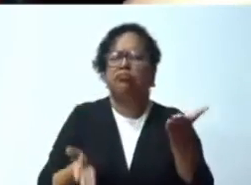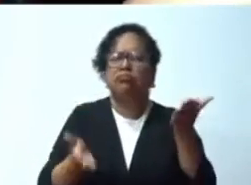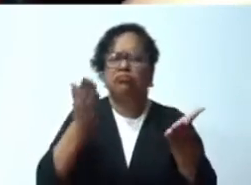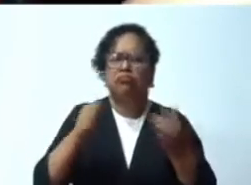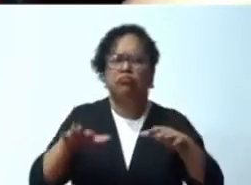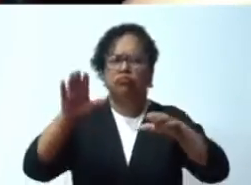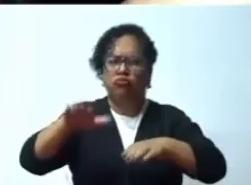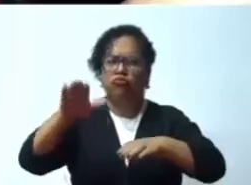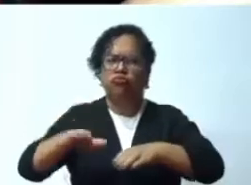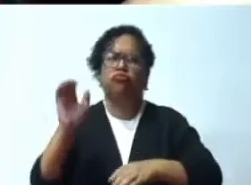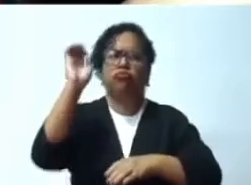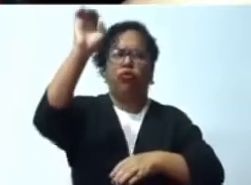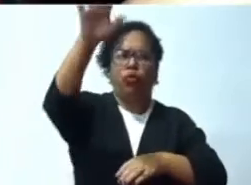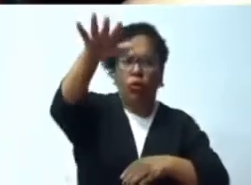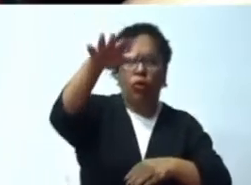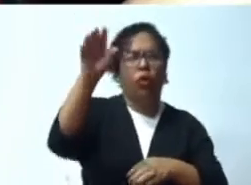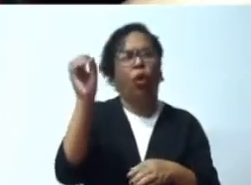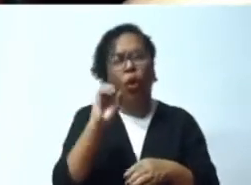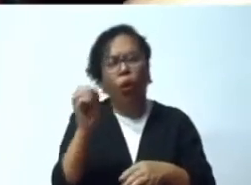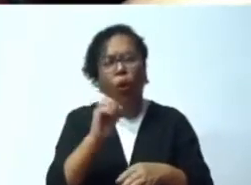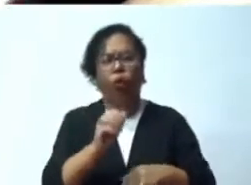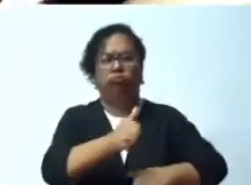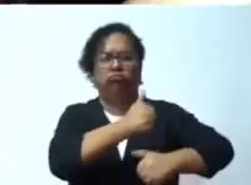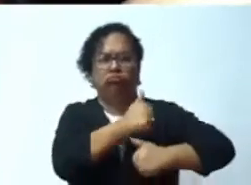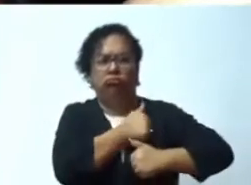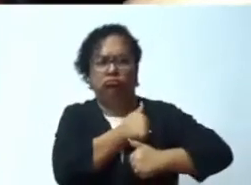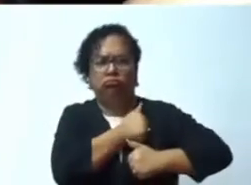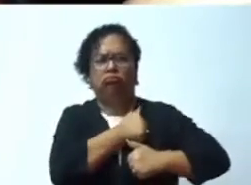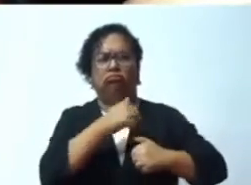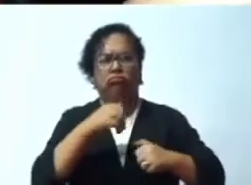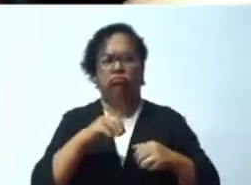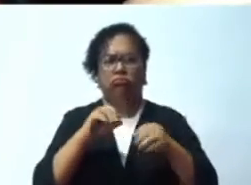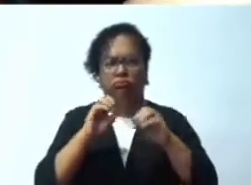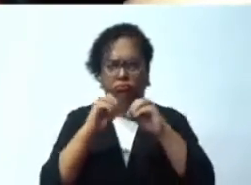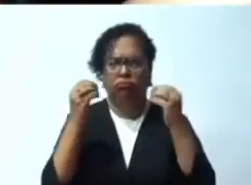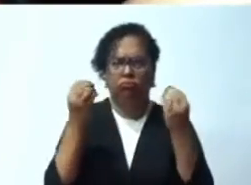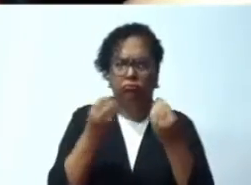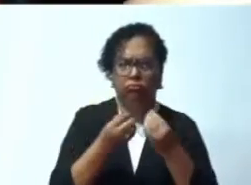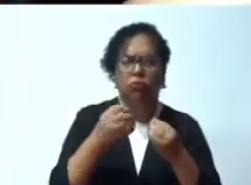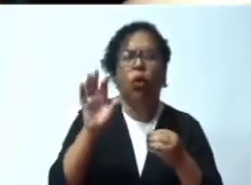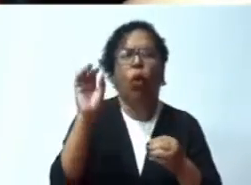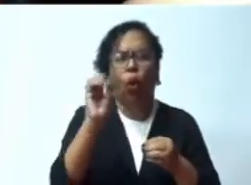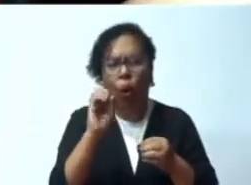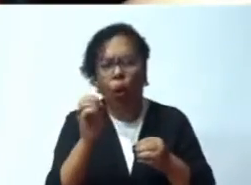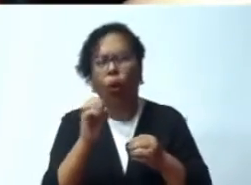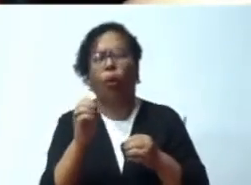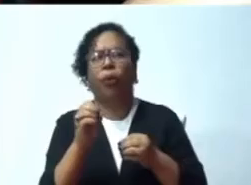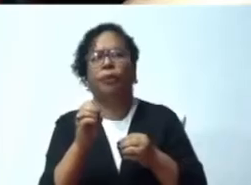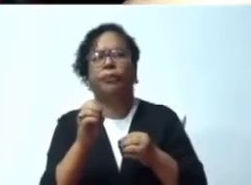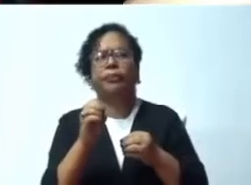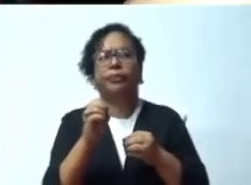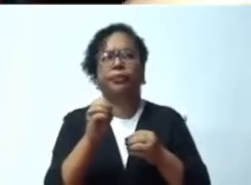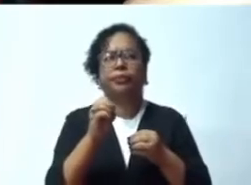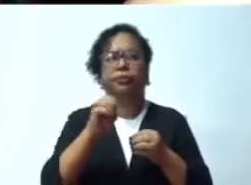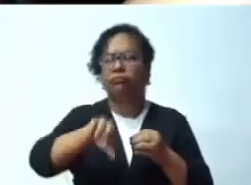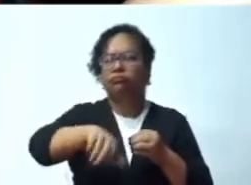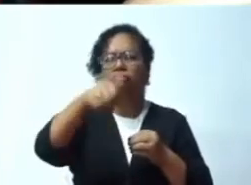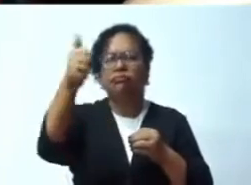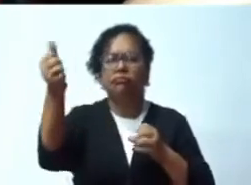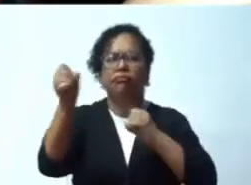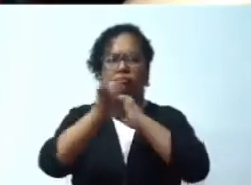piensan en una escuela, pero lamentablemente no ha sido posible. Aquí en el año 2021 depositamos una